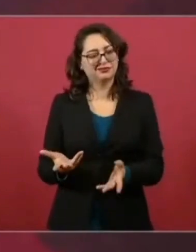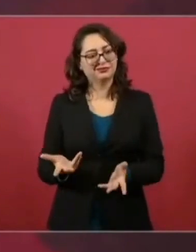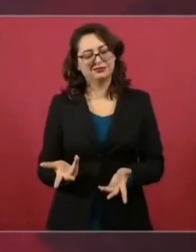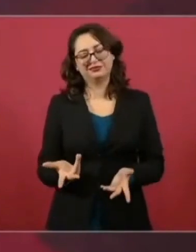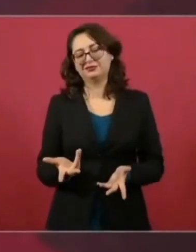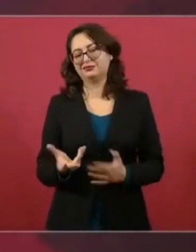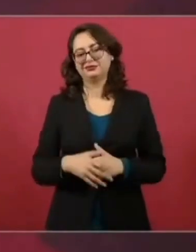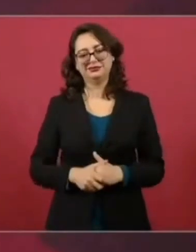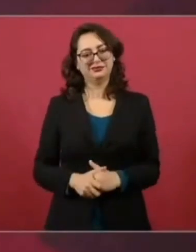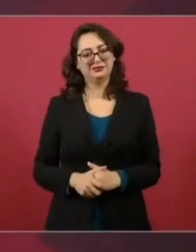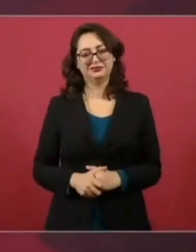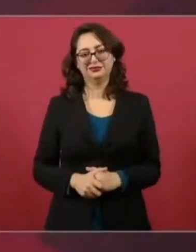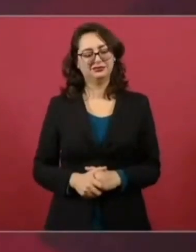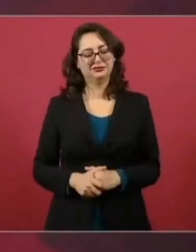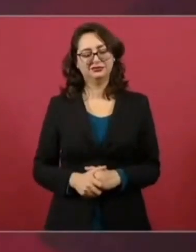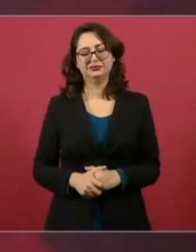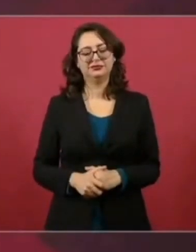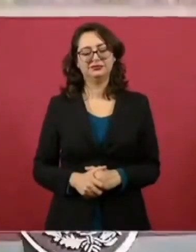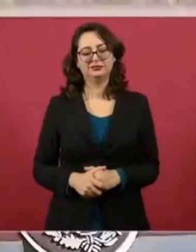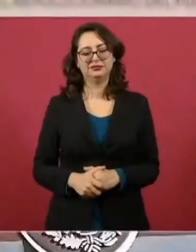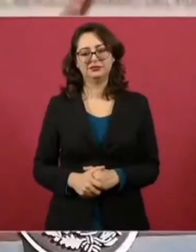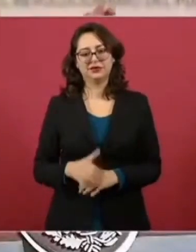abyecto.